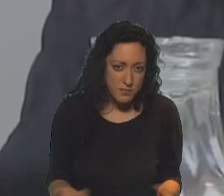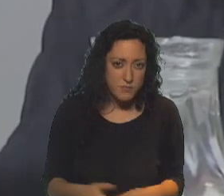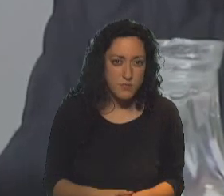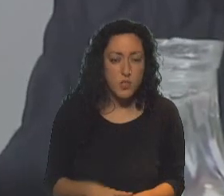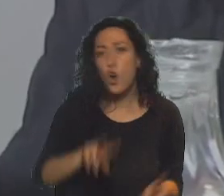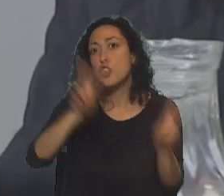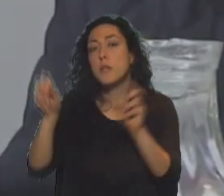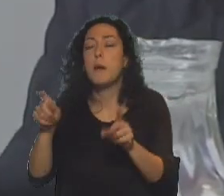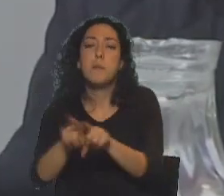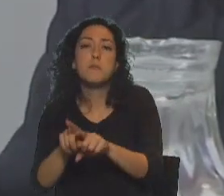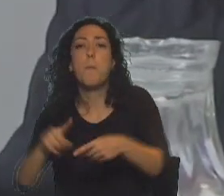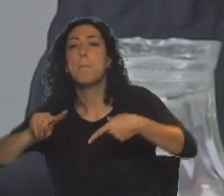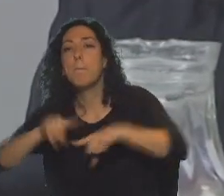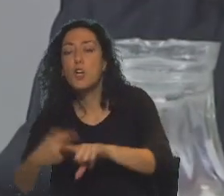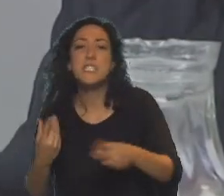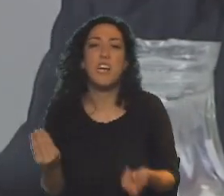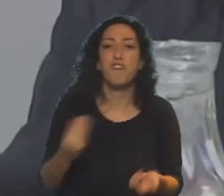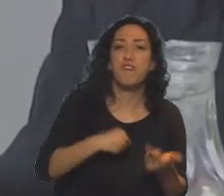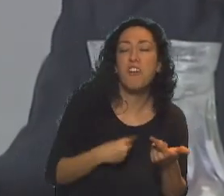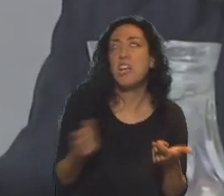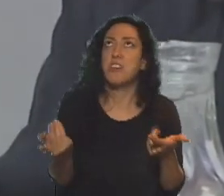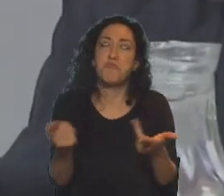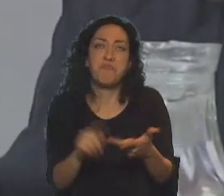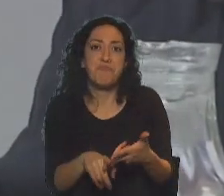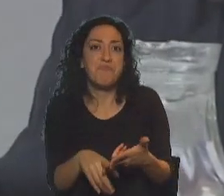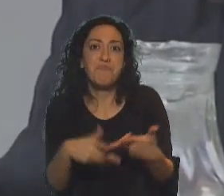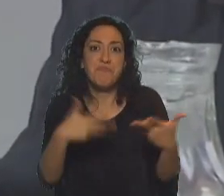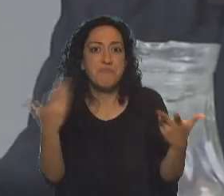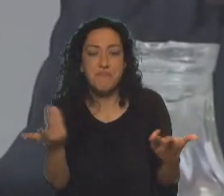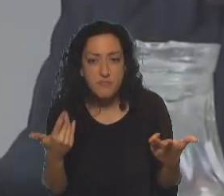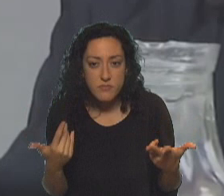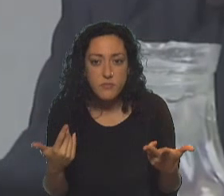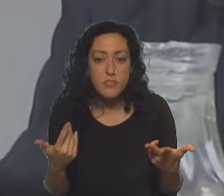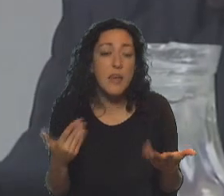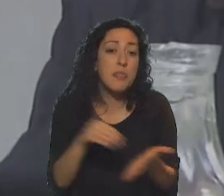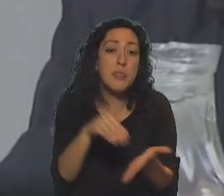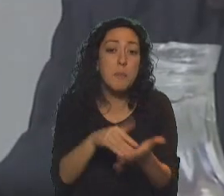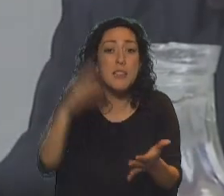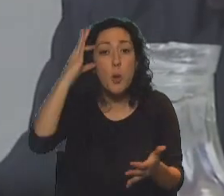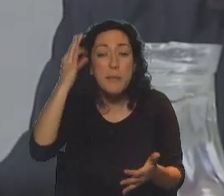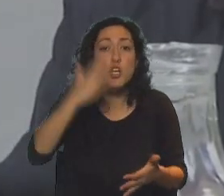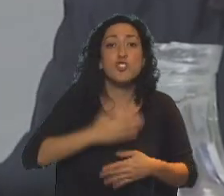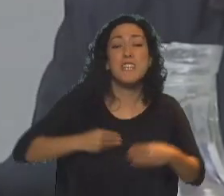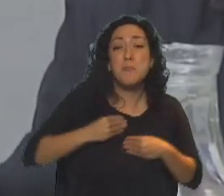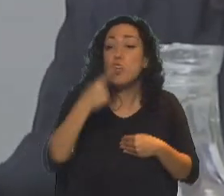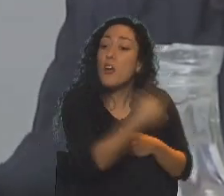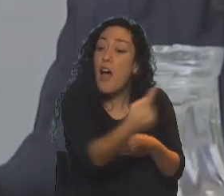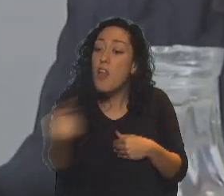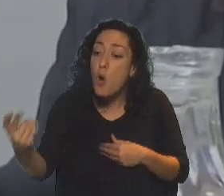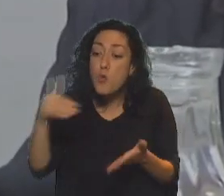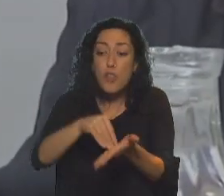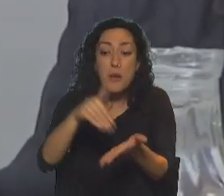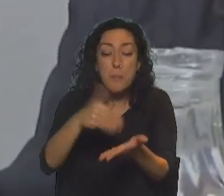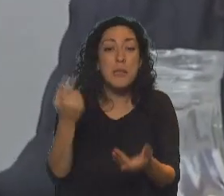en política, en religión, es lo que cada uno piensa y siente. Pero la gran ventaja que